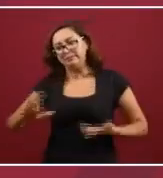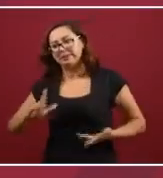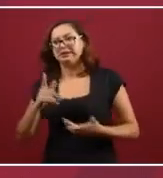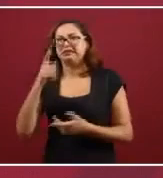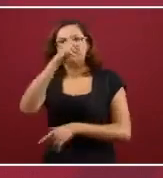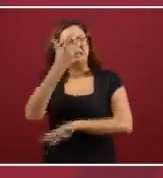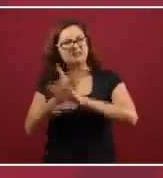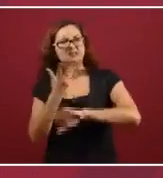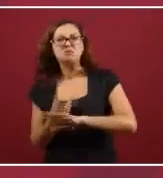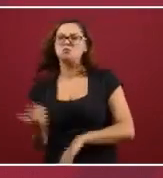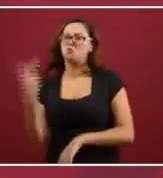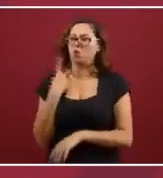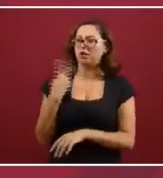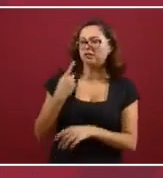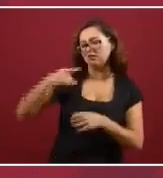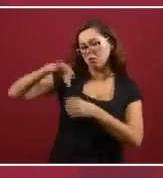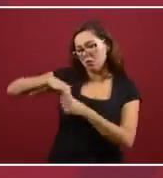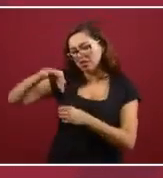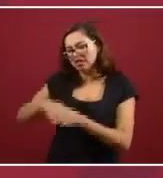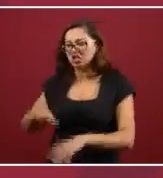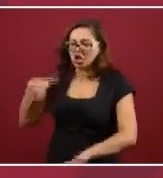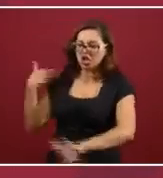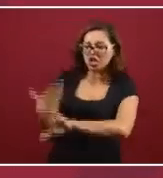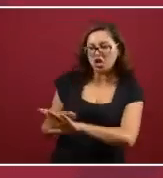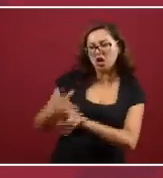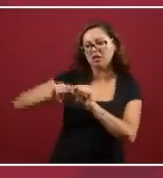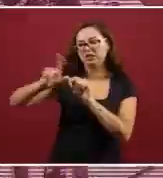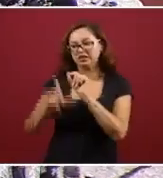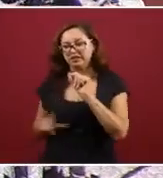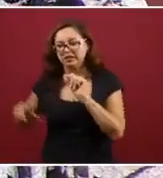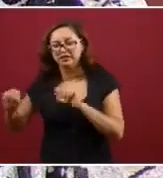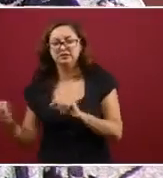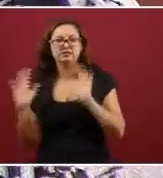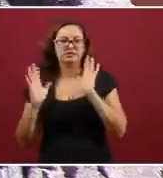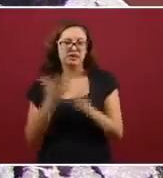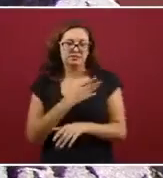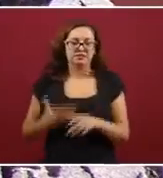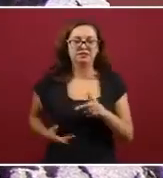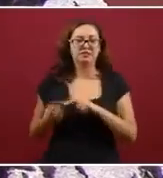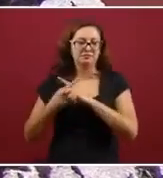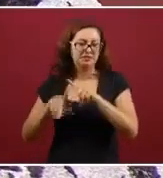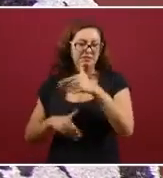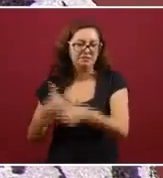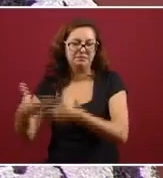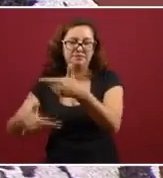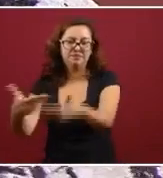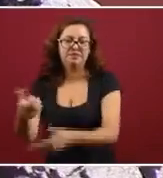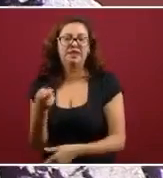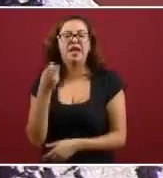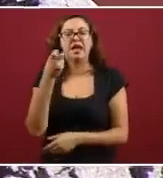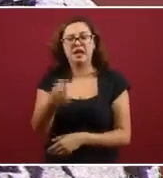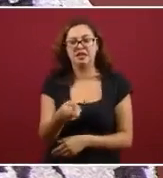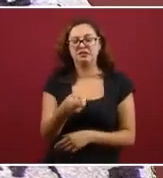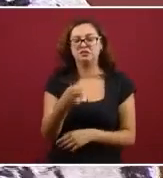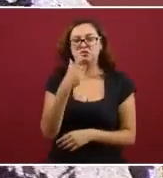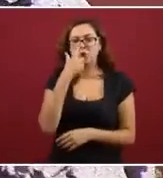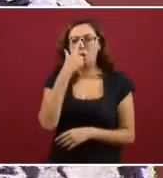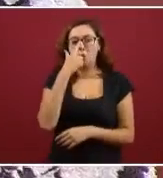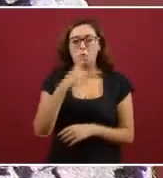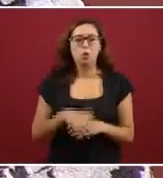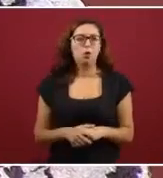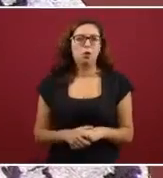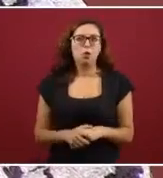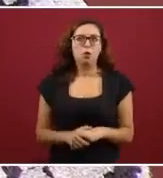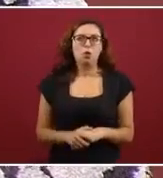Estados Unidos que recién inicia, arrancó el presidente Trump su campaña. Y eso me permite, y voy a tratar ya